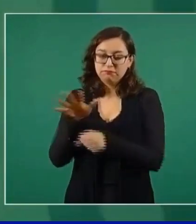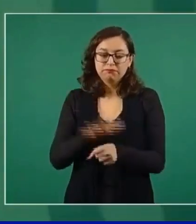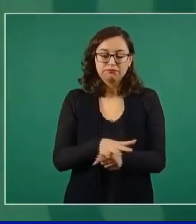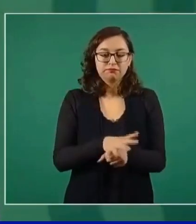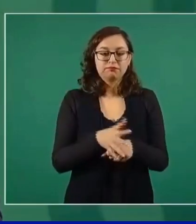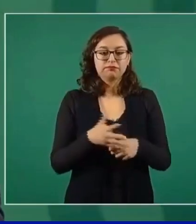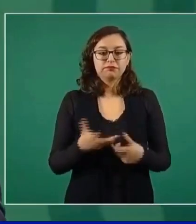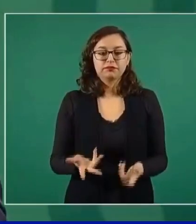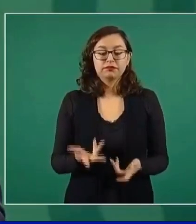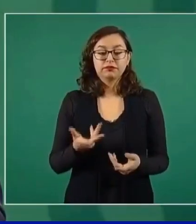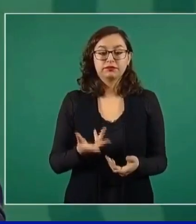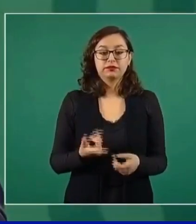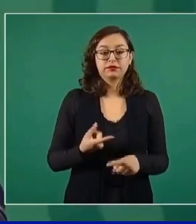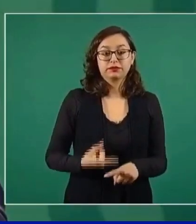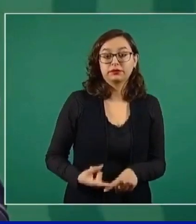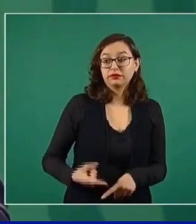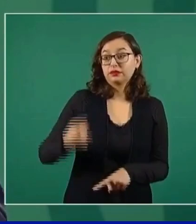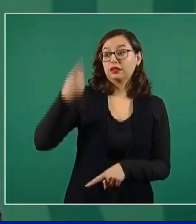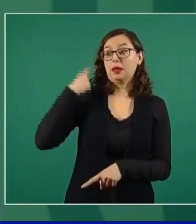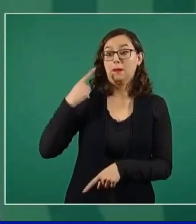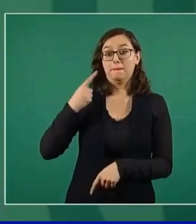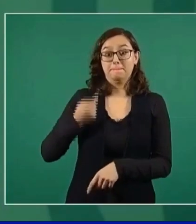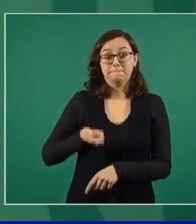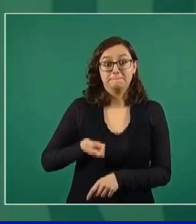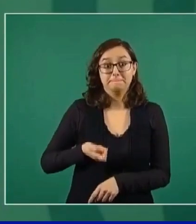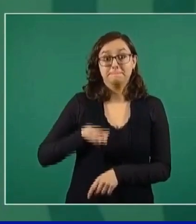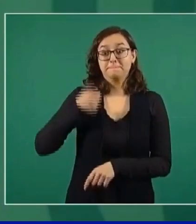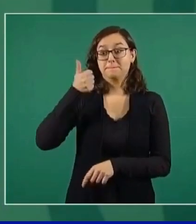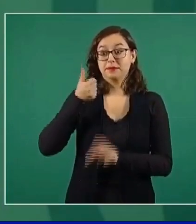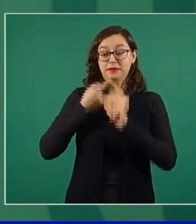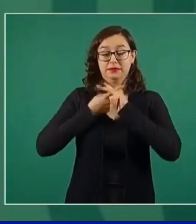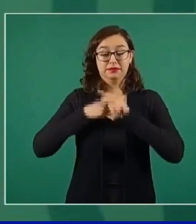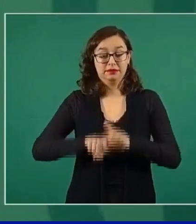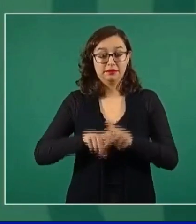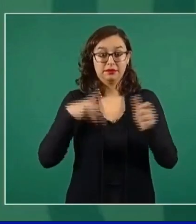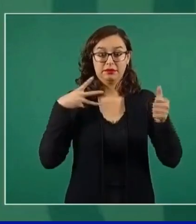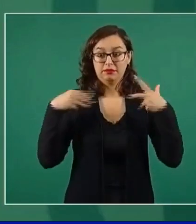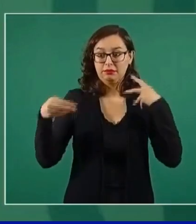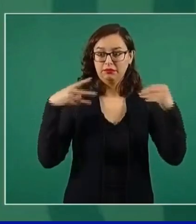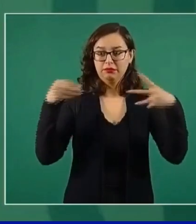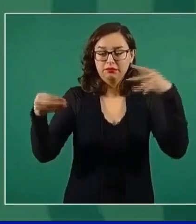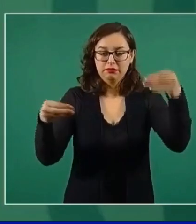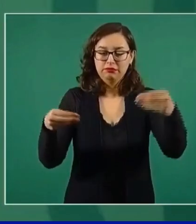la primera, que la segunda ola de contagios, pero